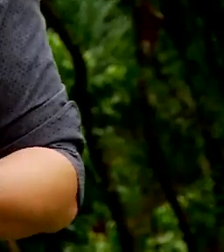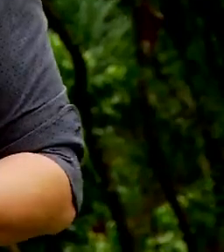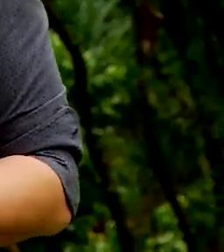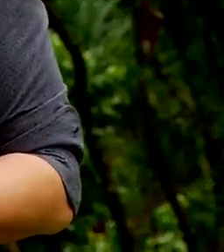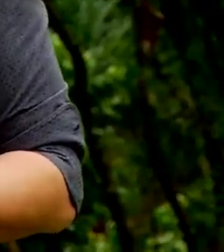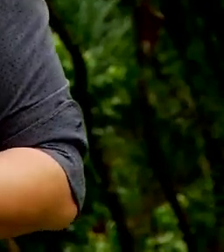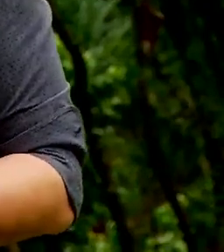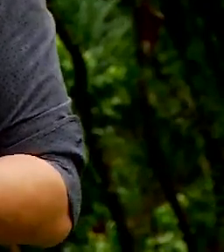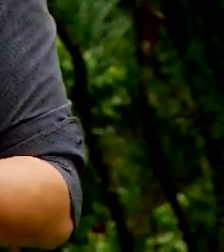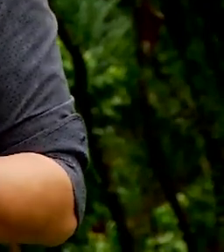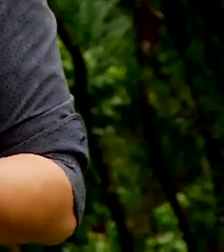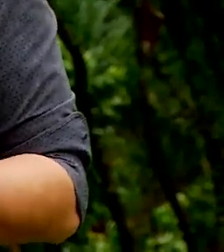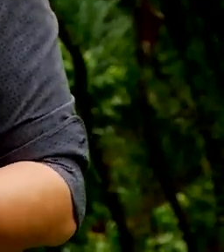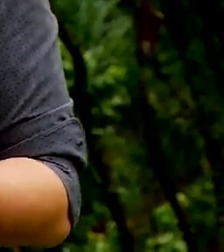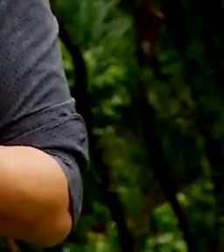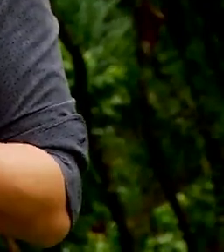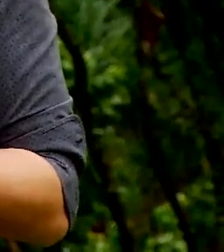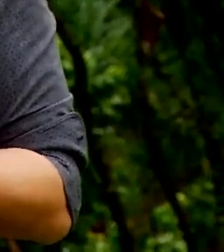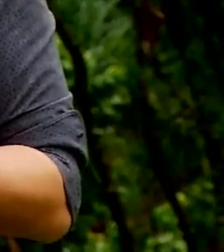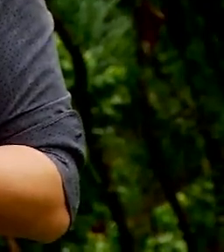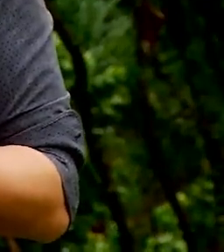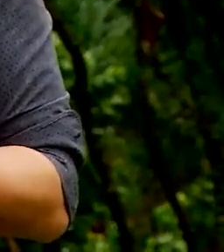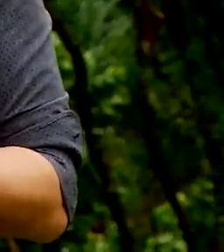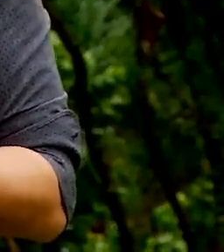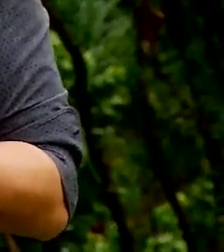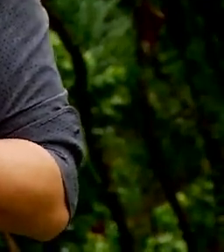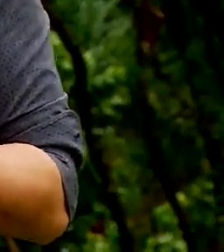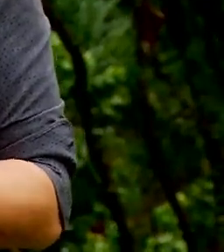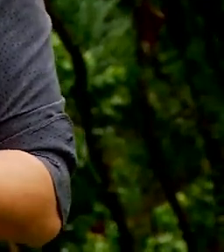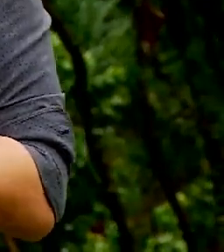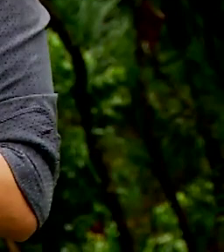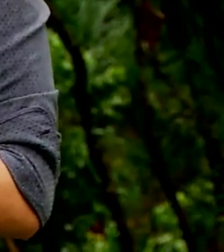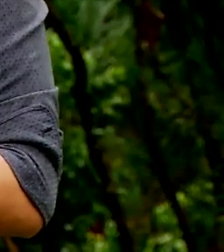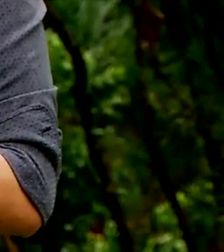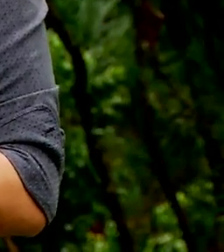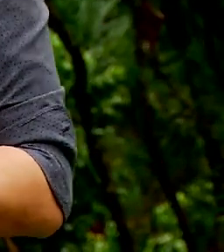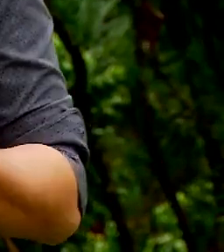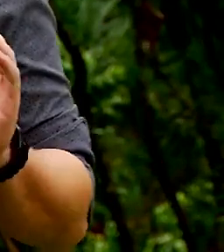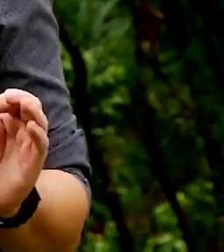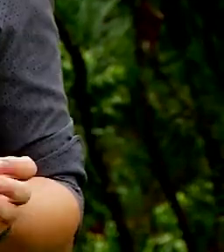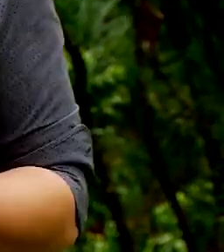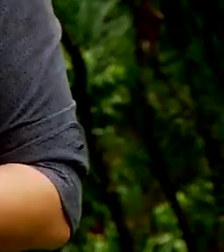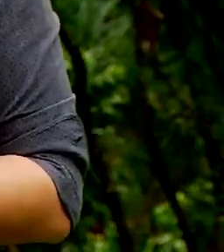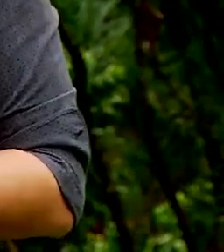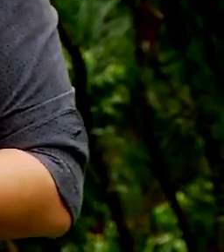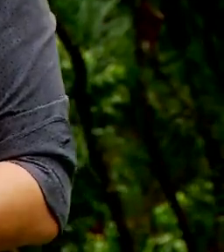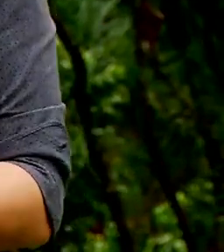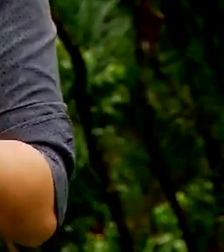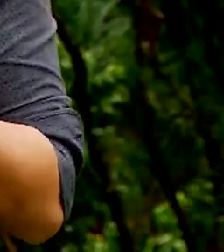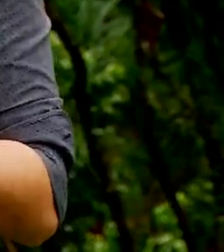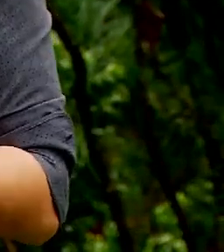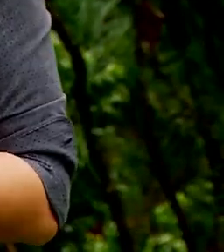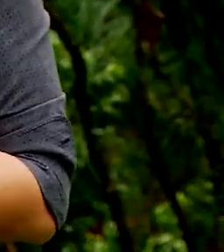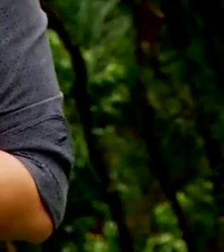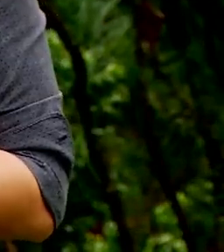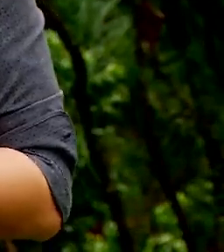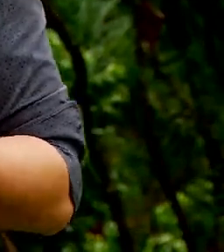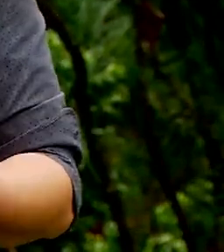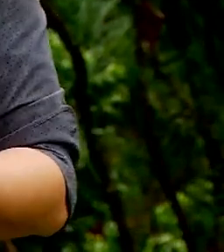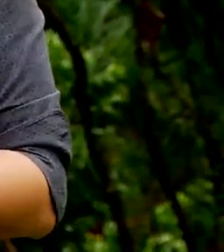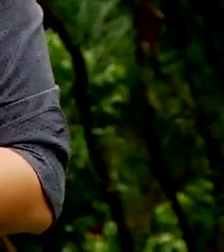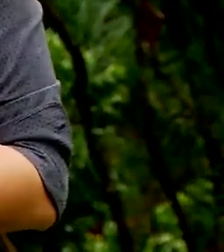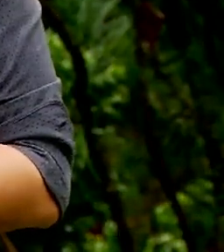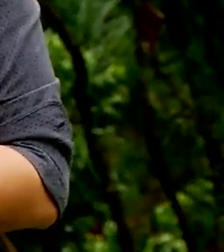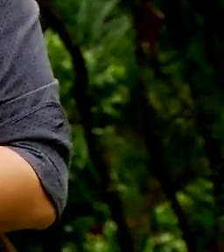comuna 1 popular vamos a conocer como un grupo de jóvenes creó un colectivo futbolero donde la fácil la convivencia es el principal legado